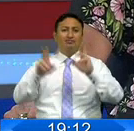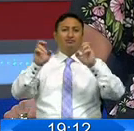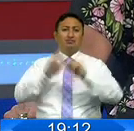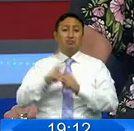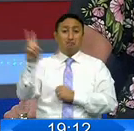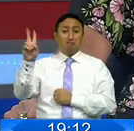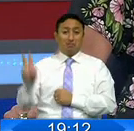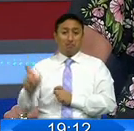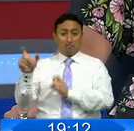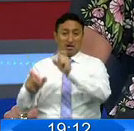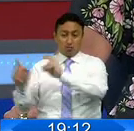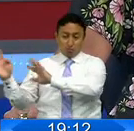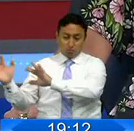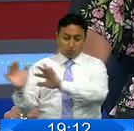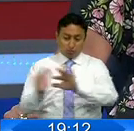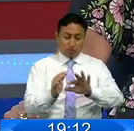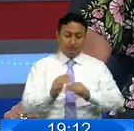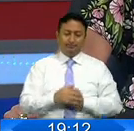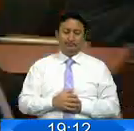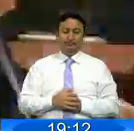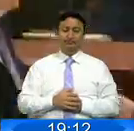ciudadanos venezolanos en el país.